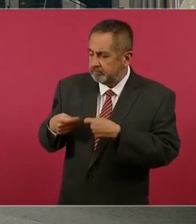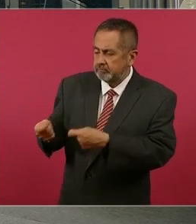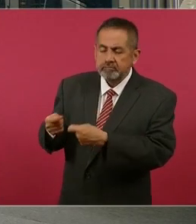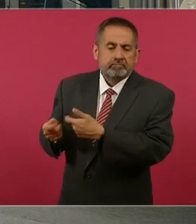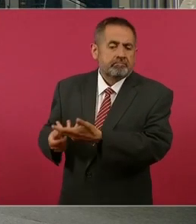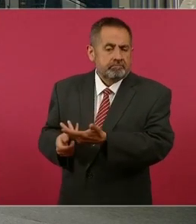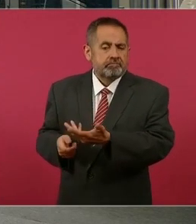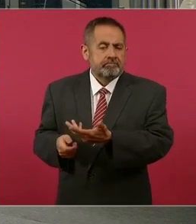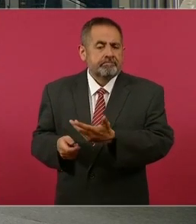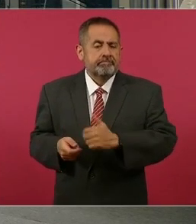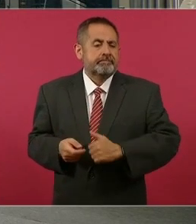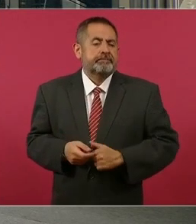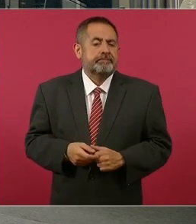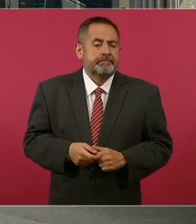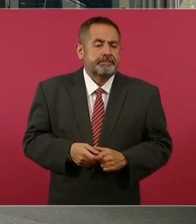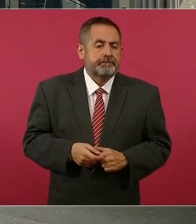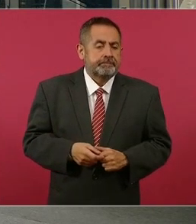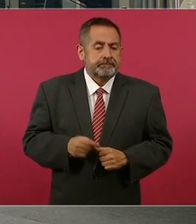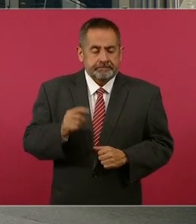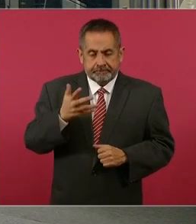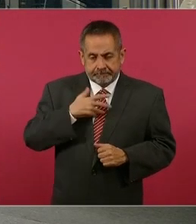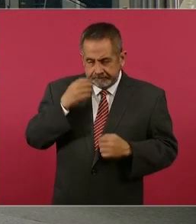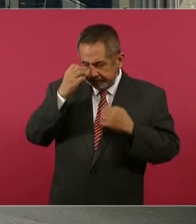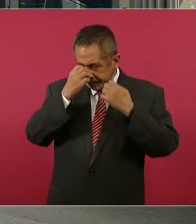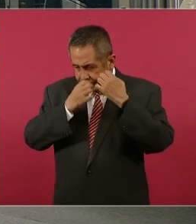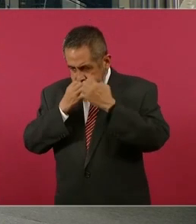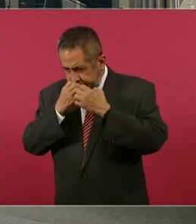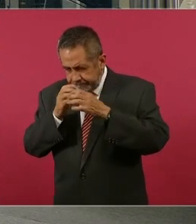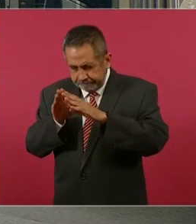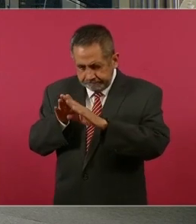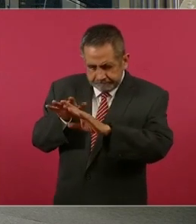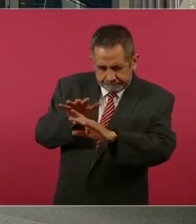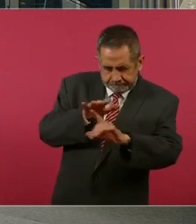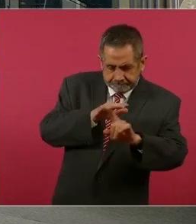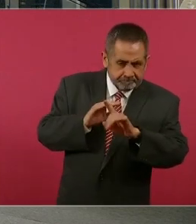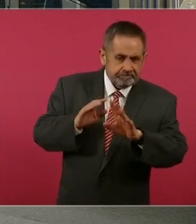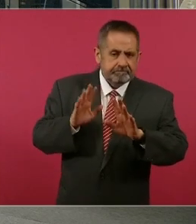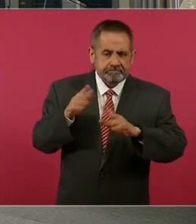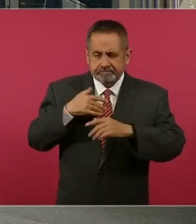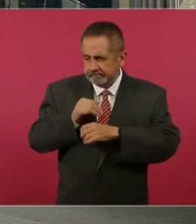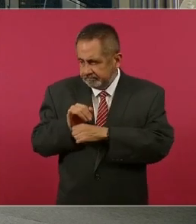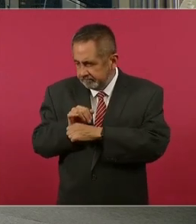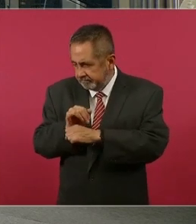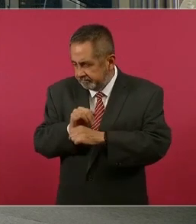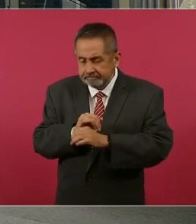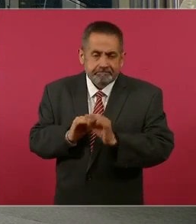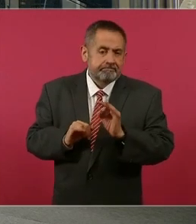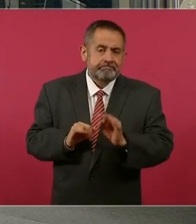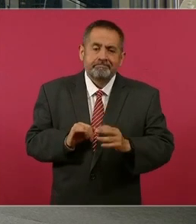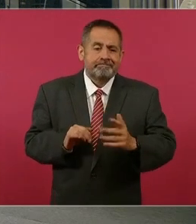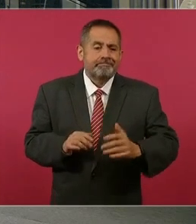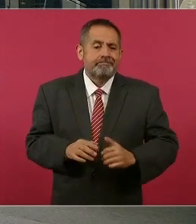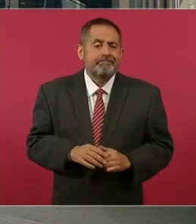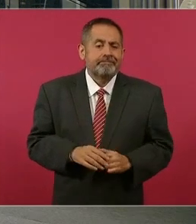porque tenemos ya estudios, evaluaciones que hemos hecho